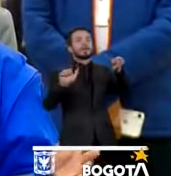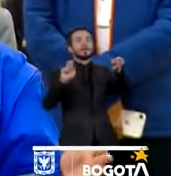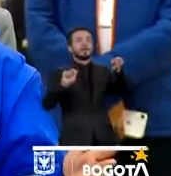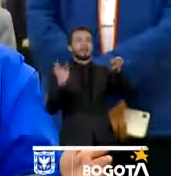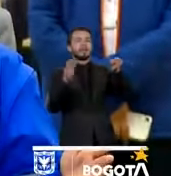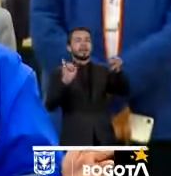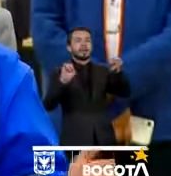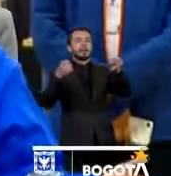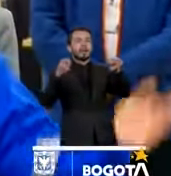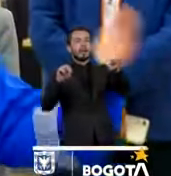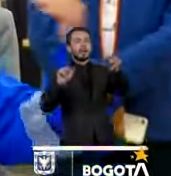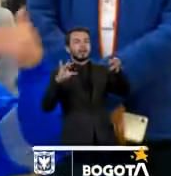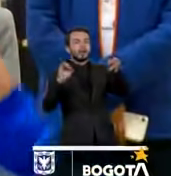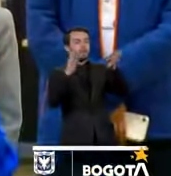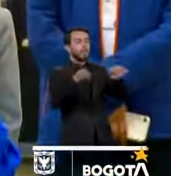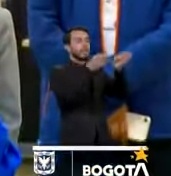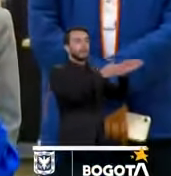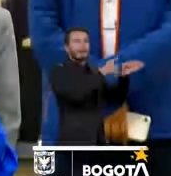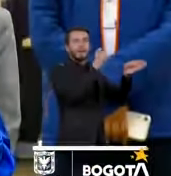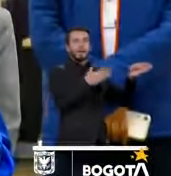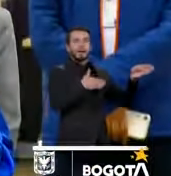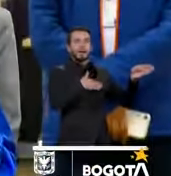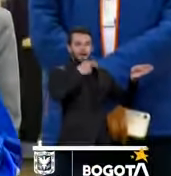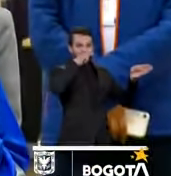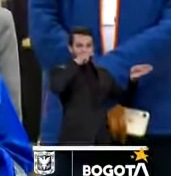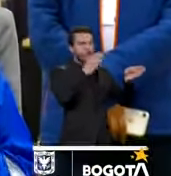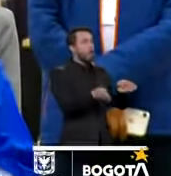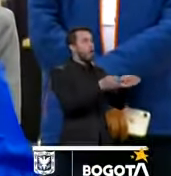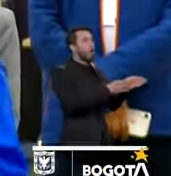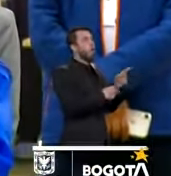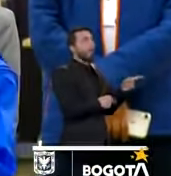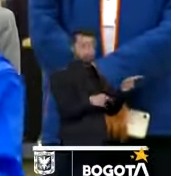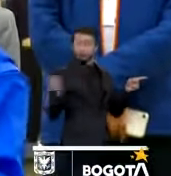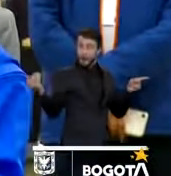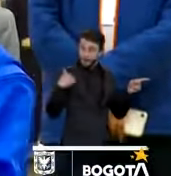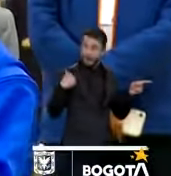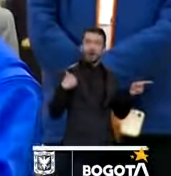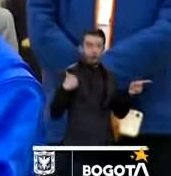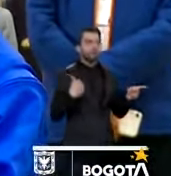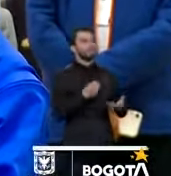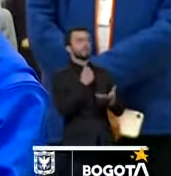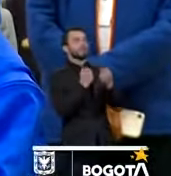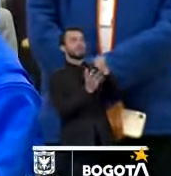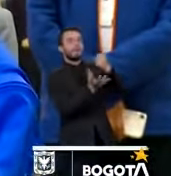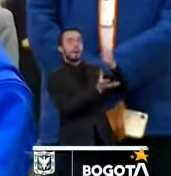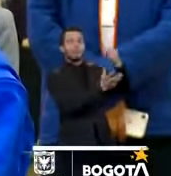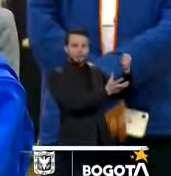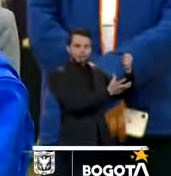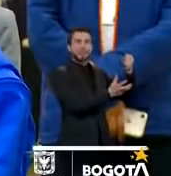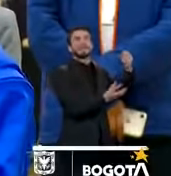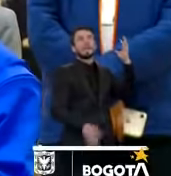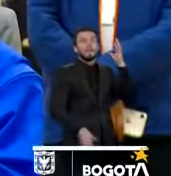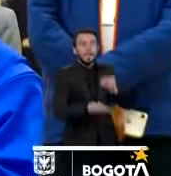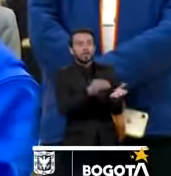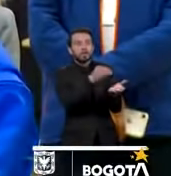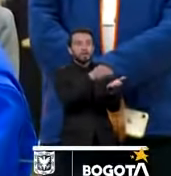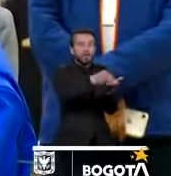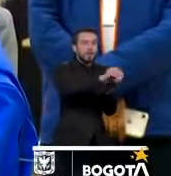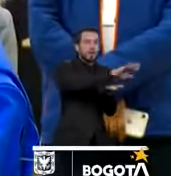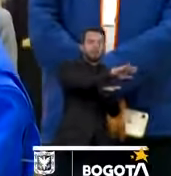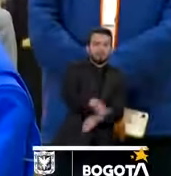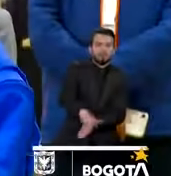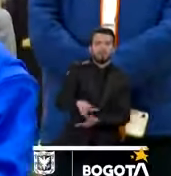falla la memoria, también para la red pública hospitalaria y también para material biomédico de seguridad